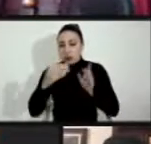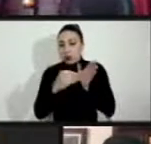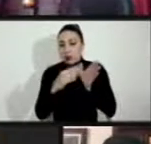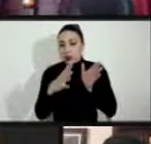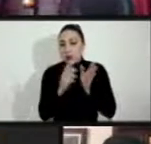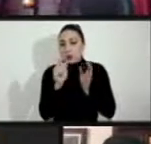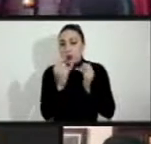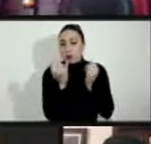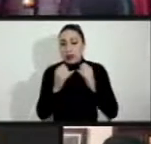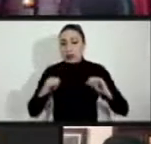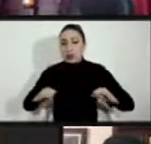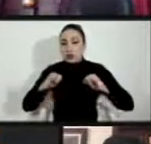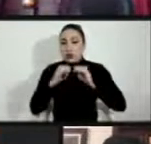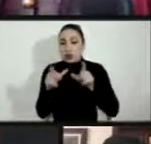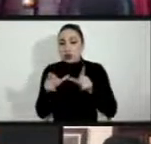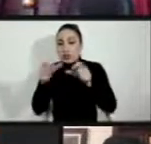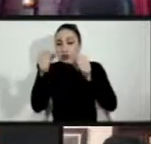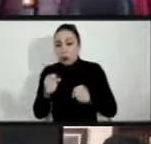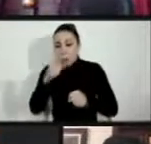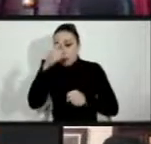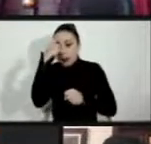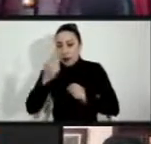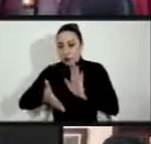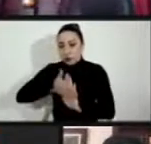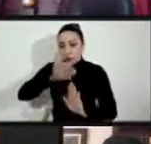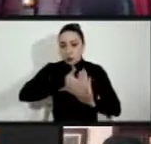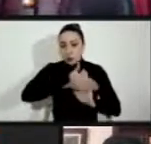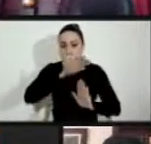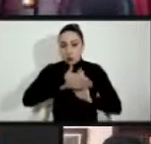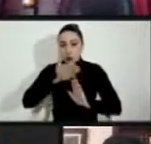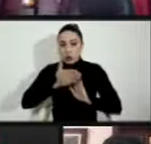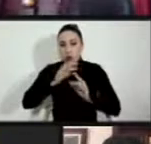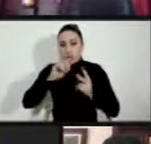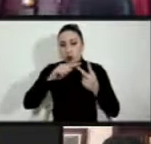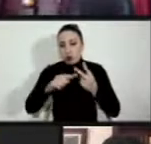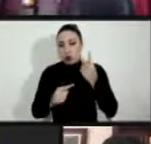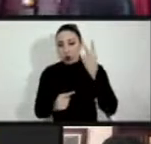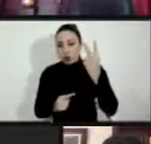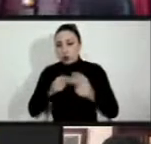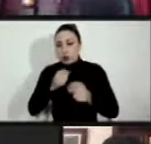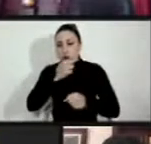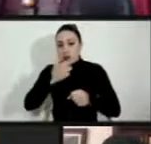de las Construcciones y se ampliara para no dejar pues el vacío